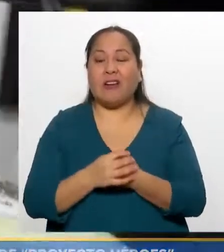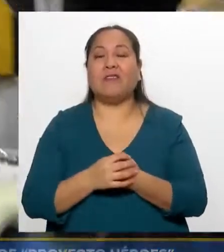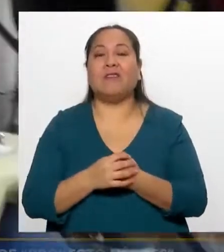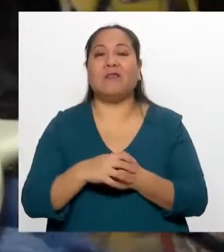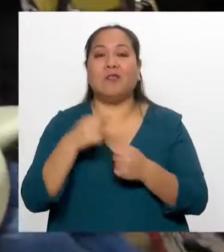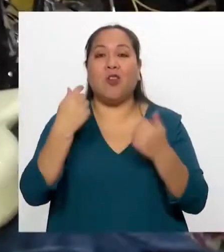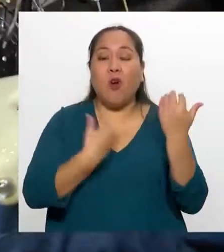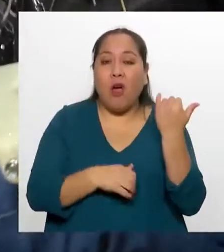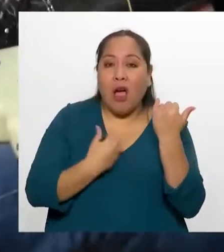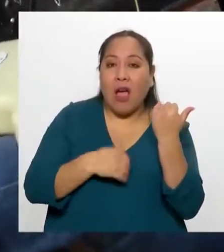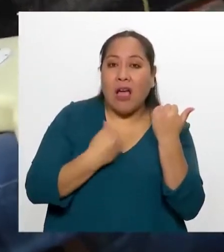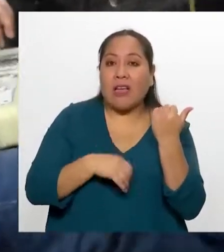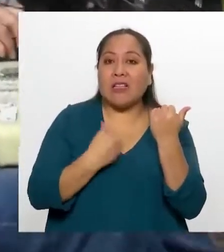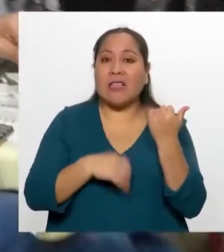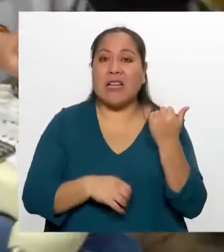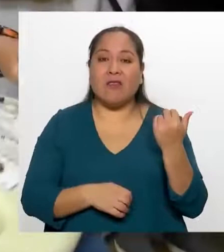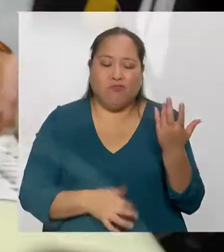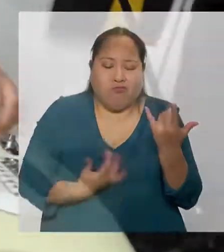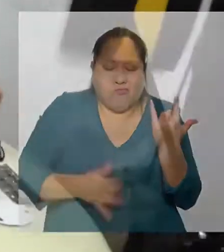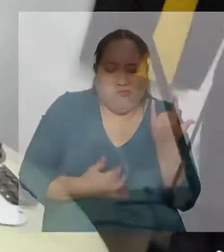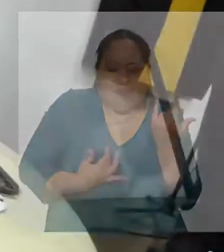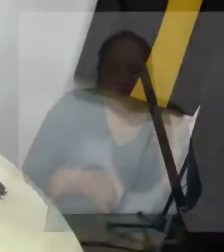tocar la guitarra eléctrica.